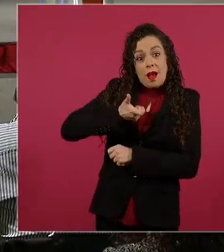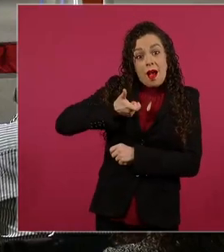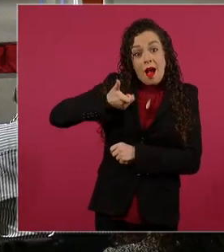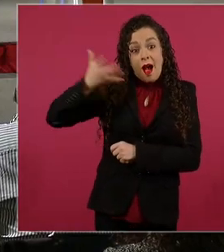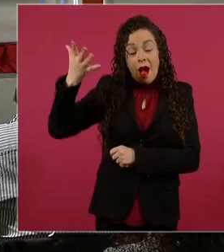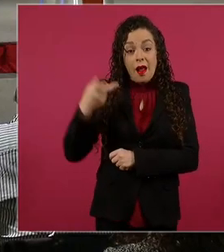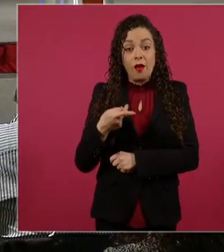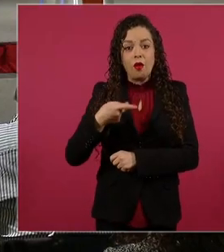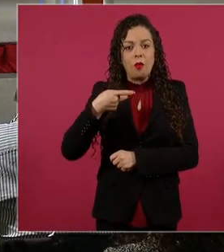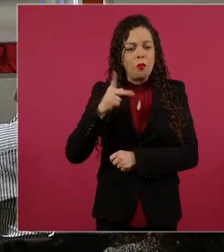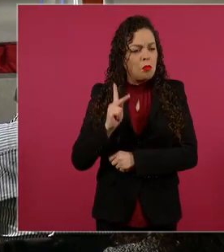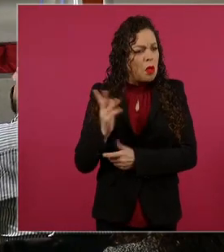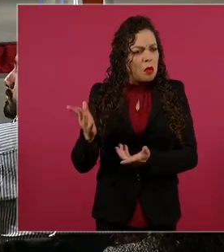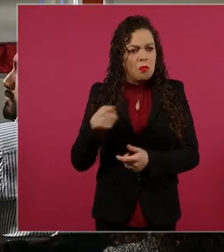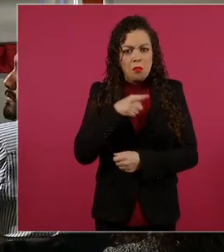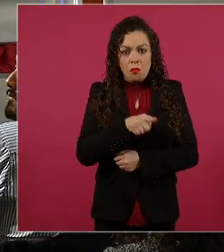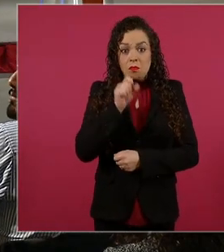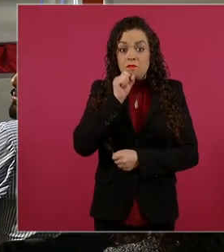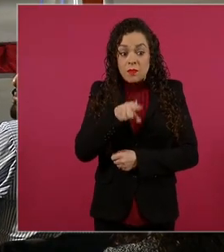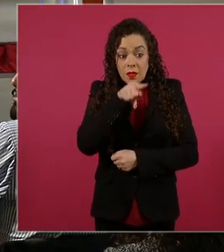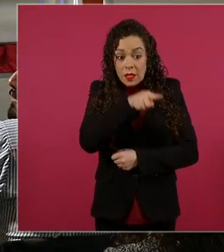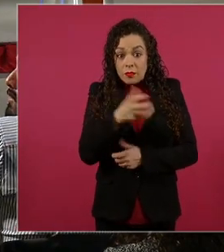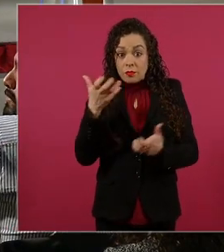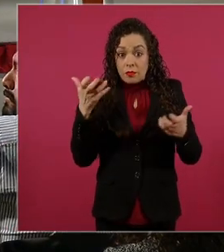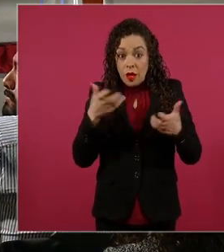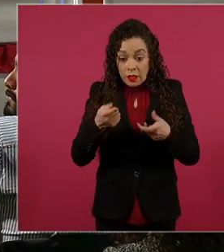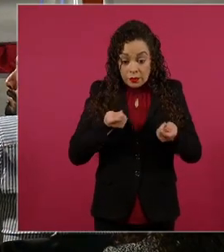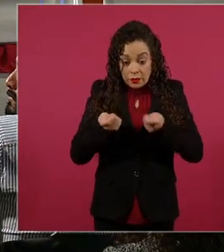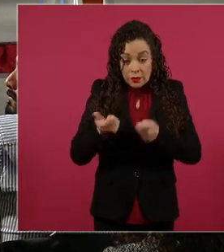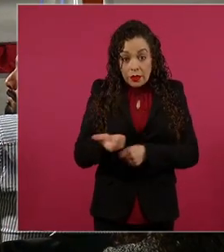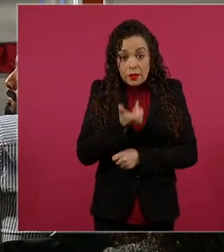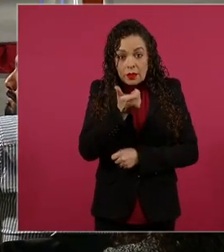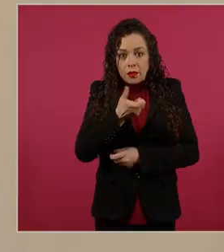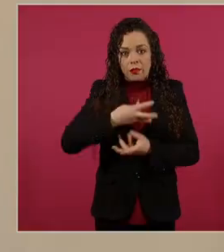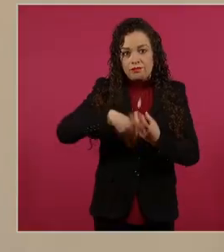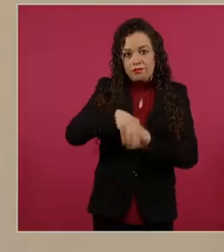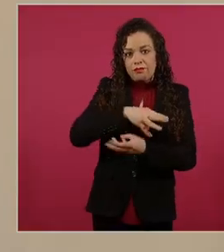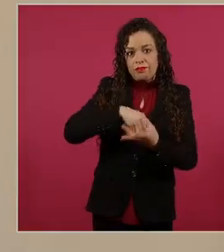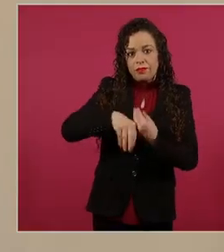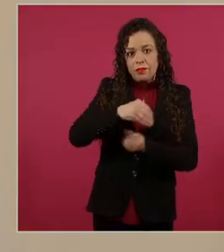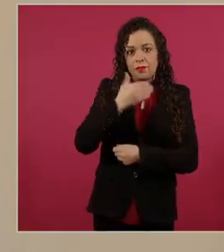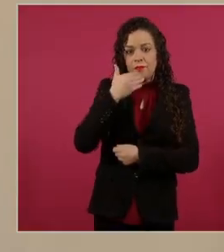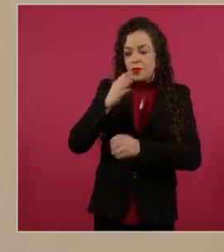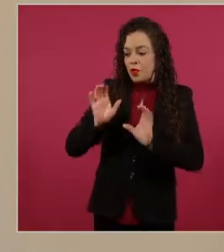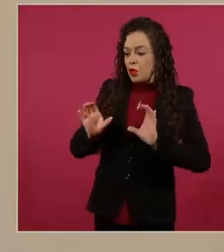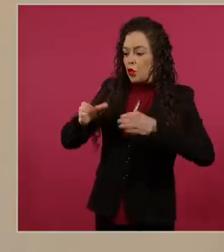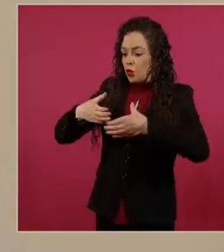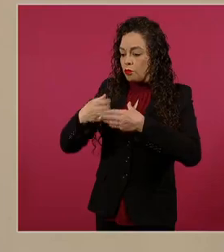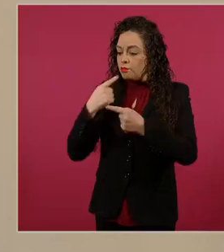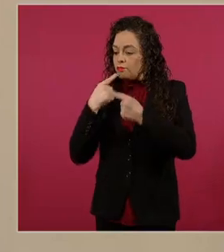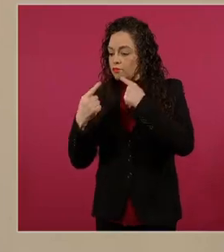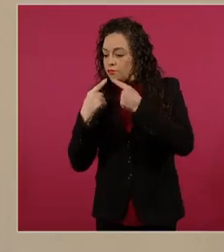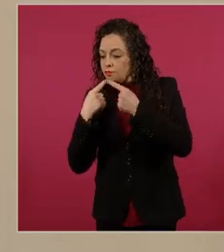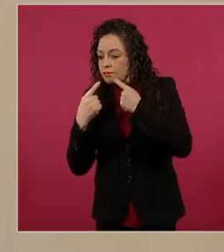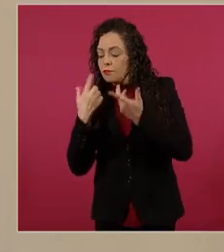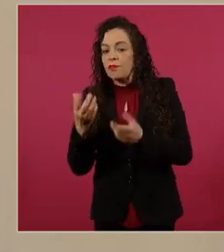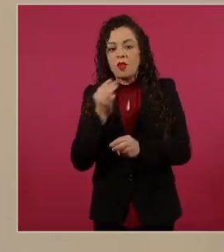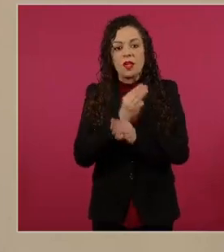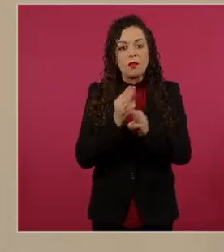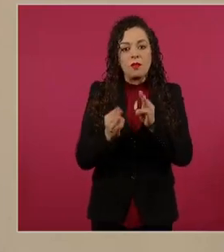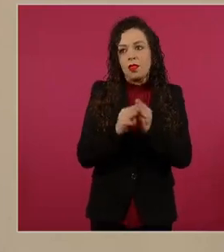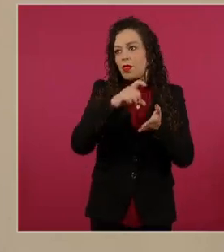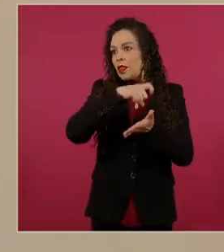positivos para su vivienda. Se organizaron en la comunidad para la compra de